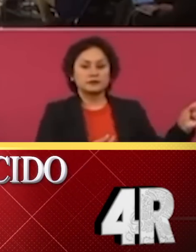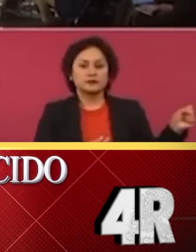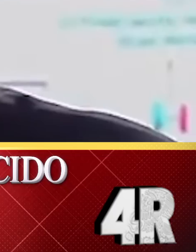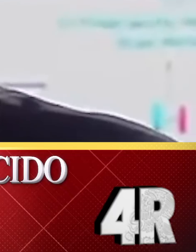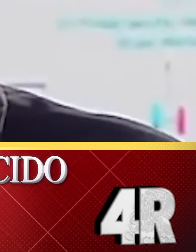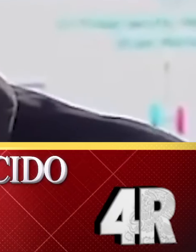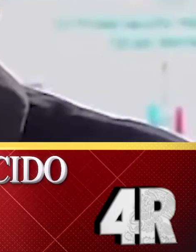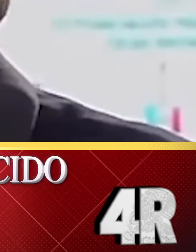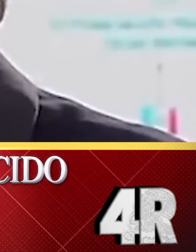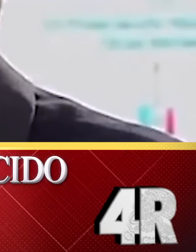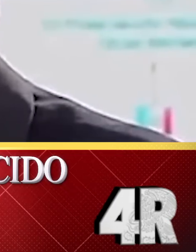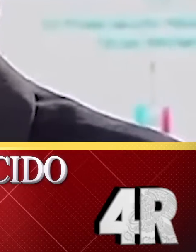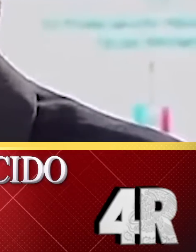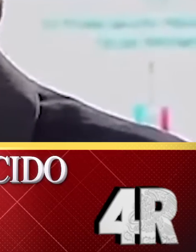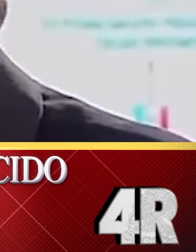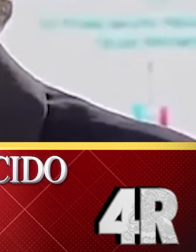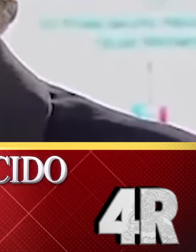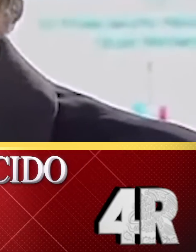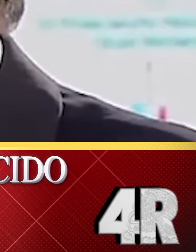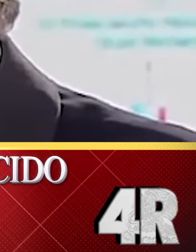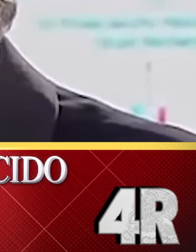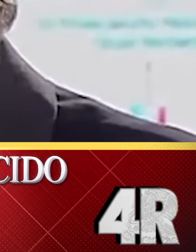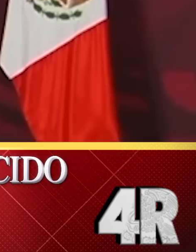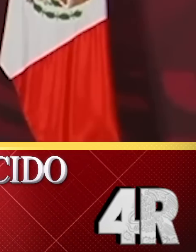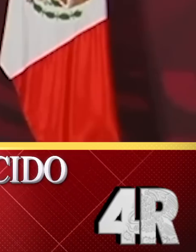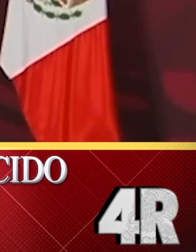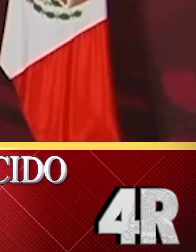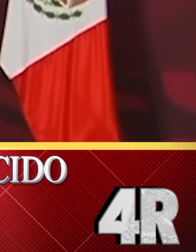un ciudadano desconocido y me dio muchísimo